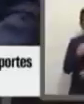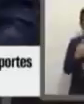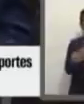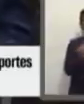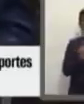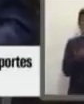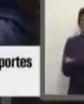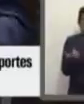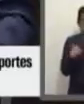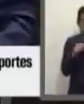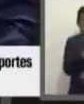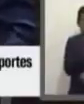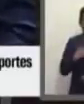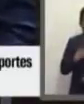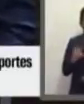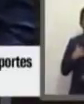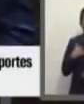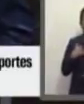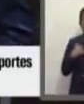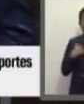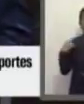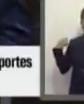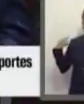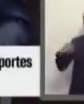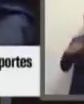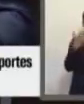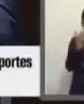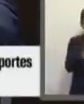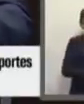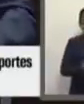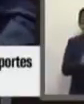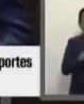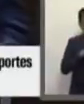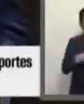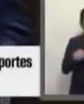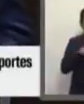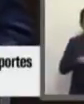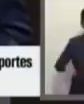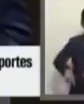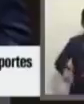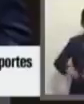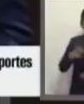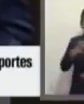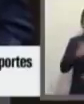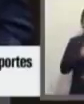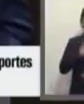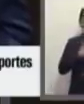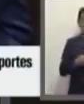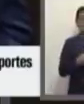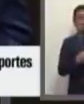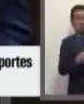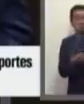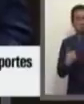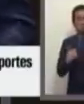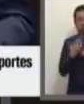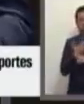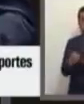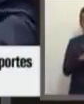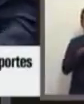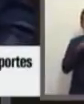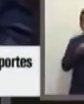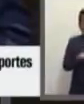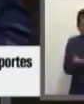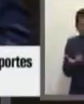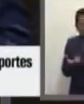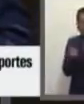carrera en el servicio público, casi 50 años, son los que hablan de lo que se ha logrado, de lo que no se ha logrado. Creo que en